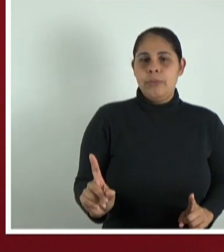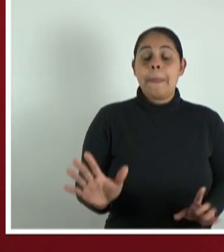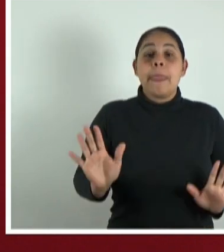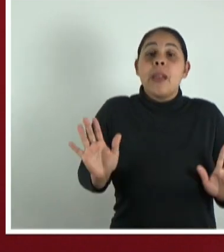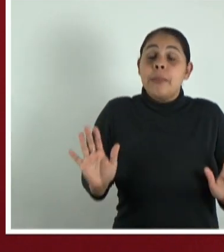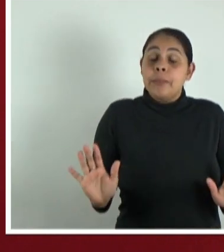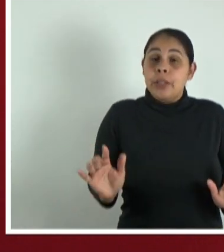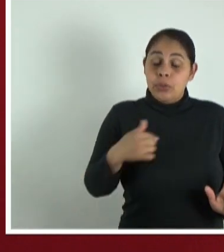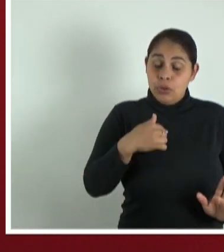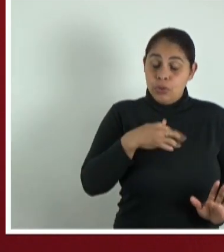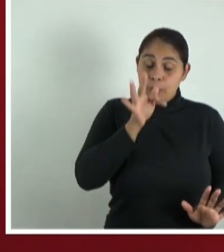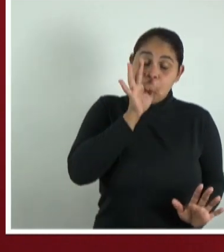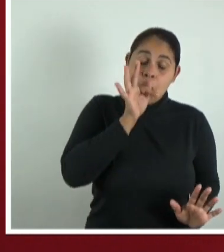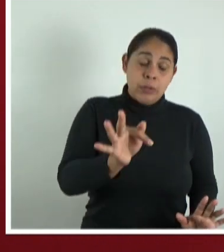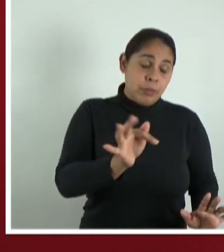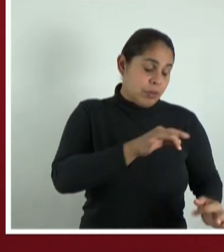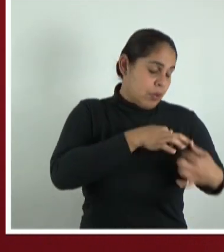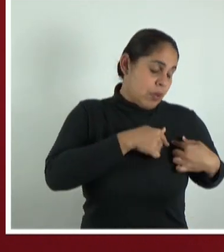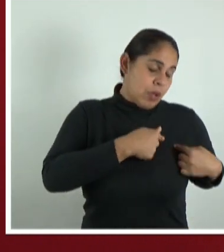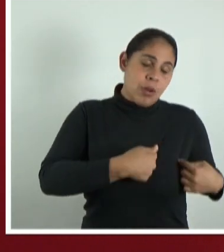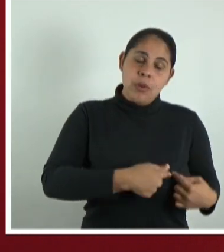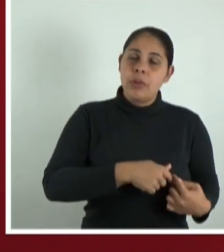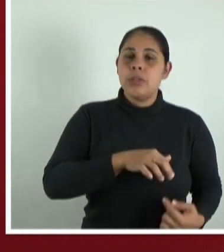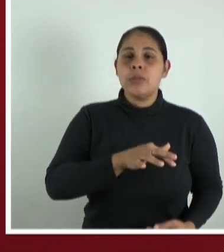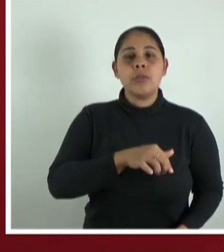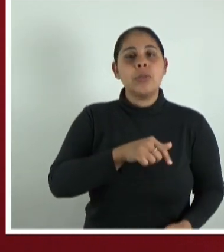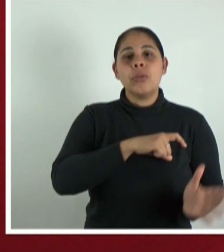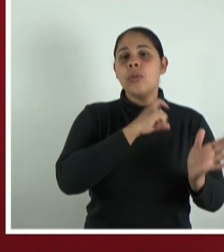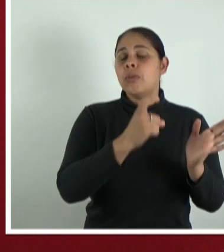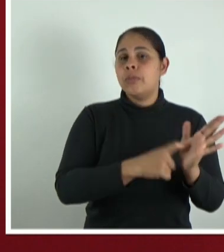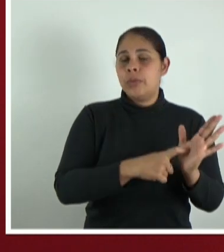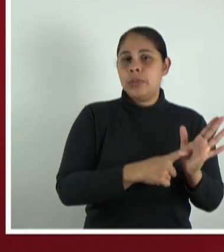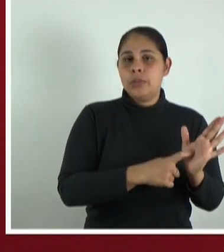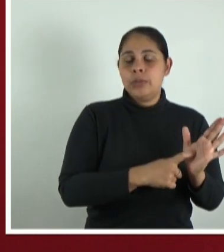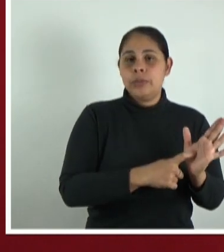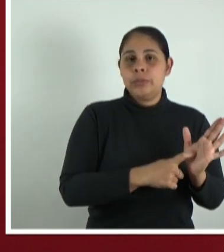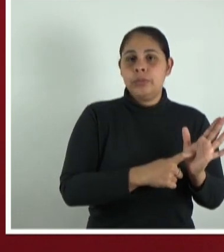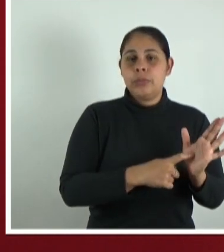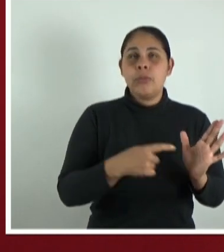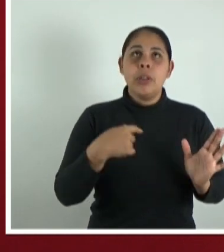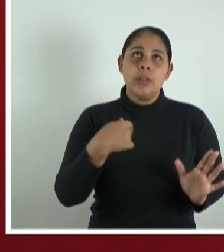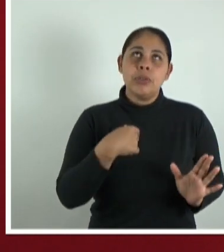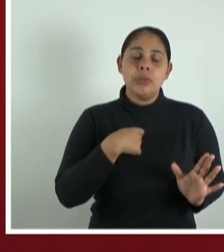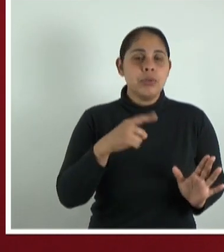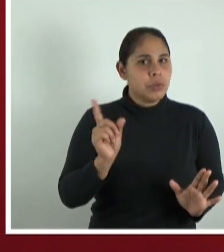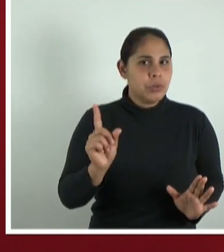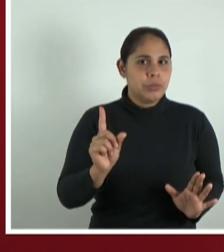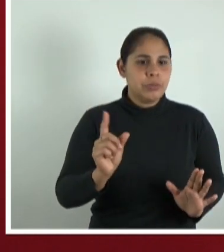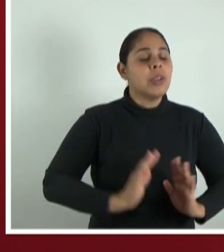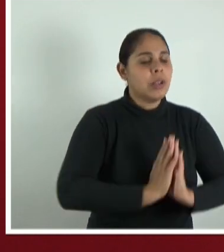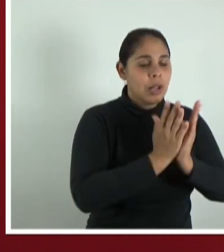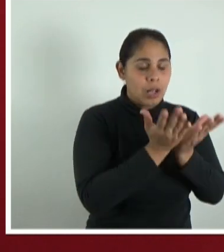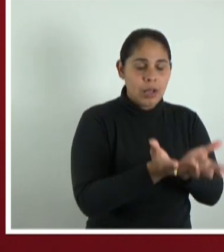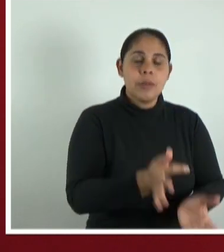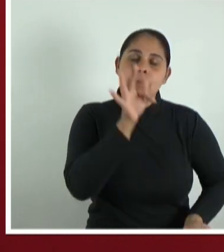pero se lo prometo de todo corazón. La verdad es que no soy yo el que lo promete, sino la Biblia. Pero le digo